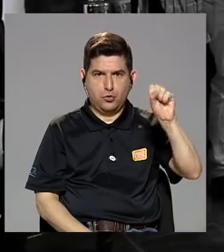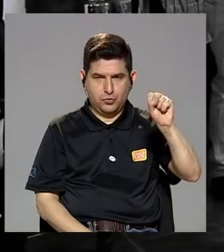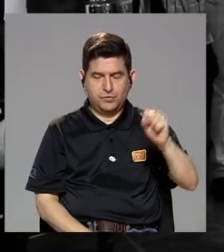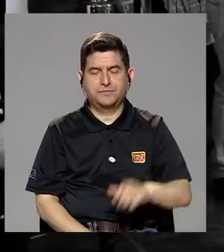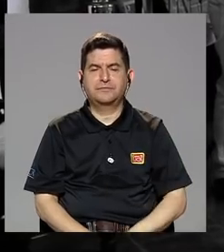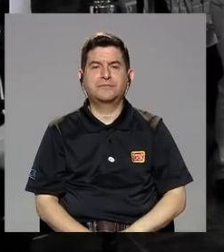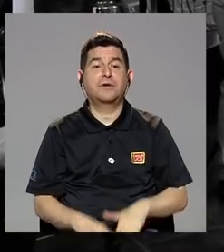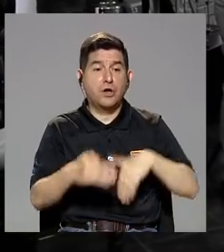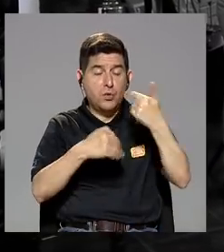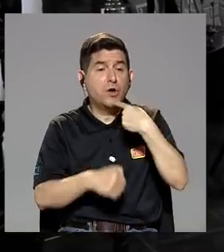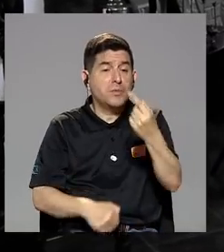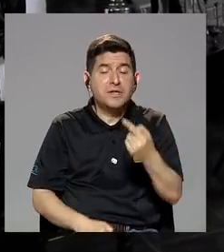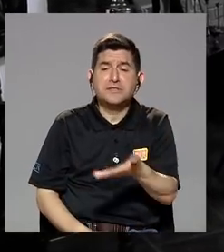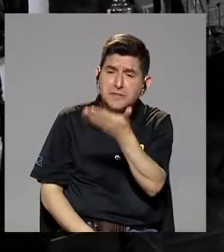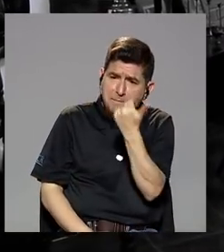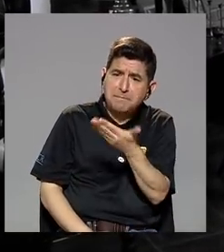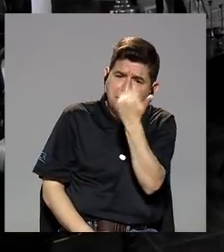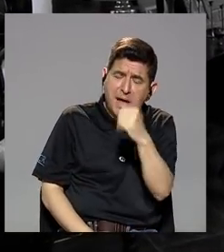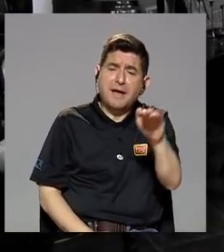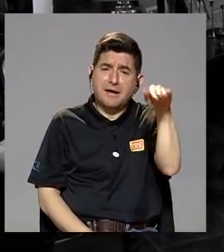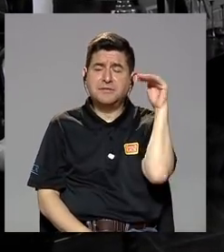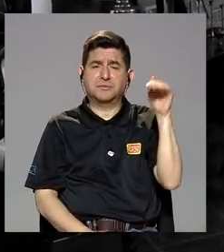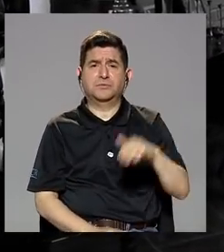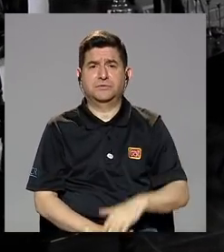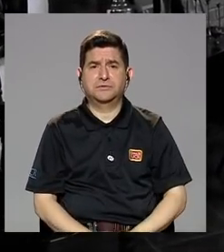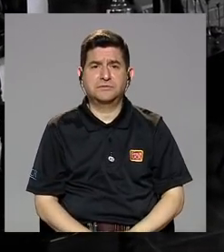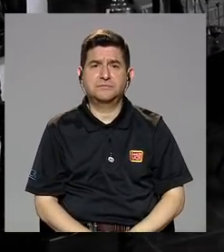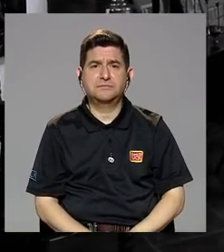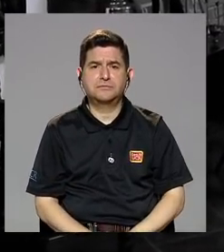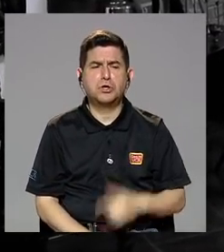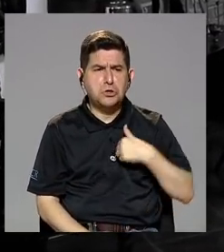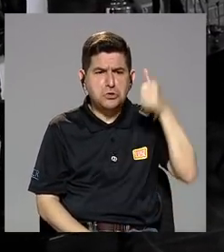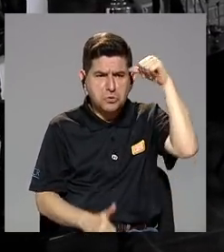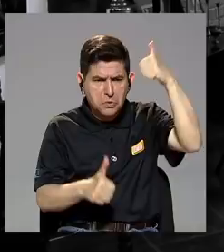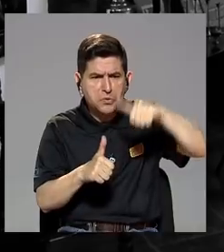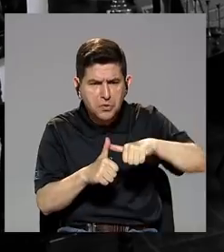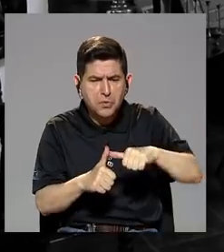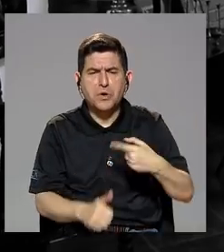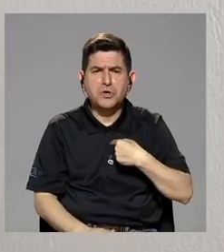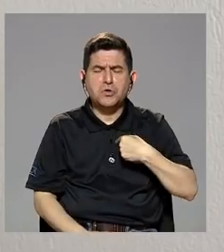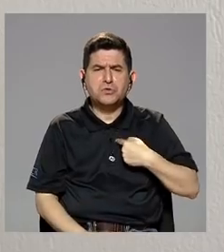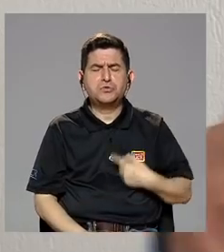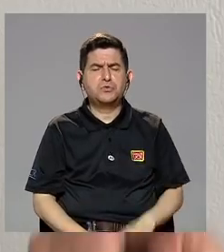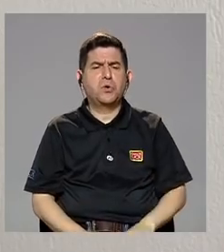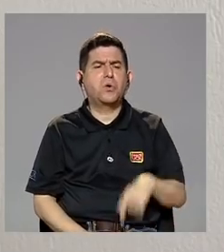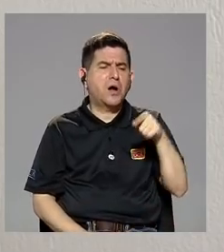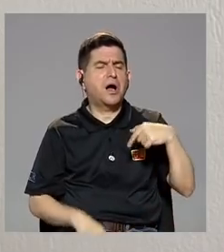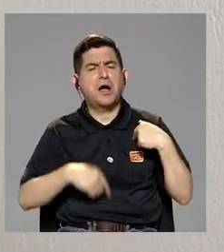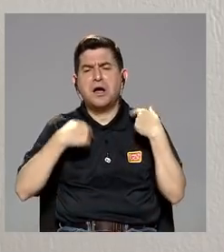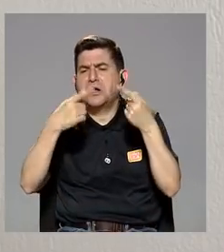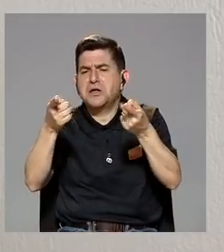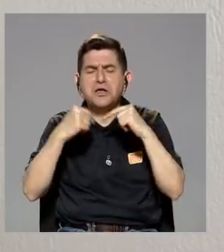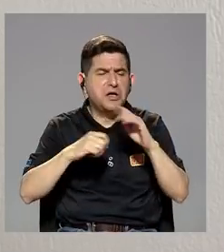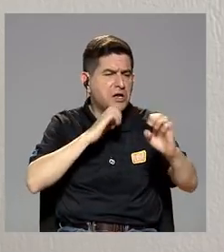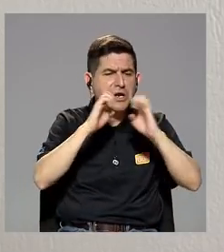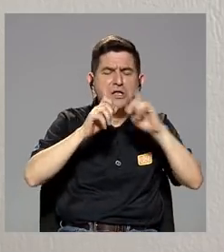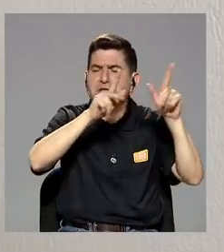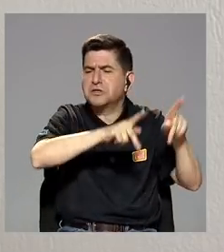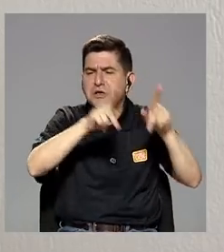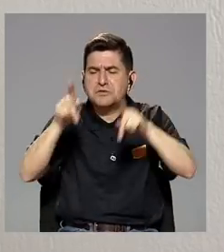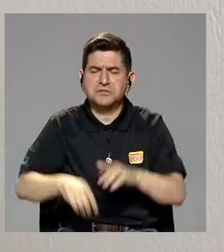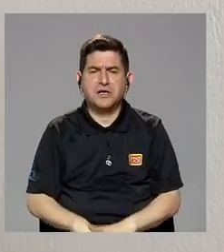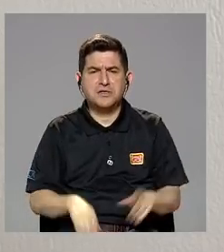aquí benita en el zapote y yo fui y me acuerdo que un daño por los pasillos para arriba y para abajo entrevistando al